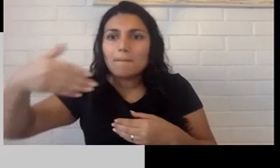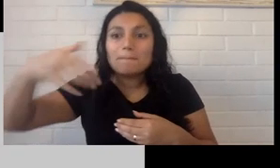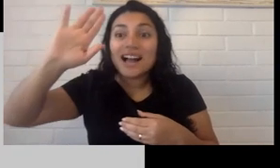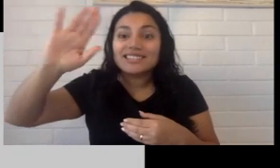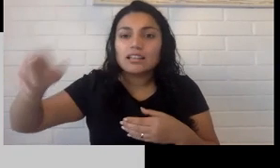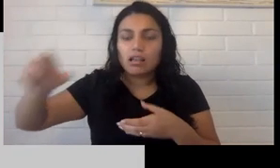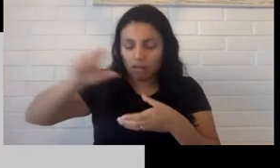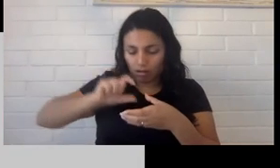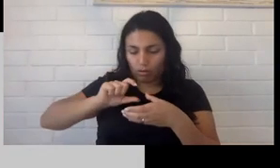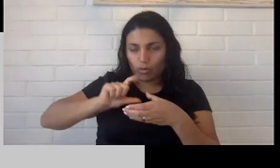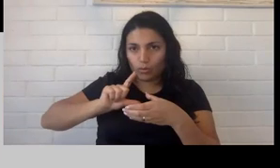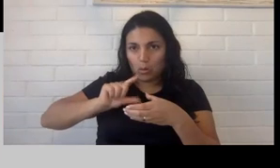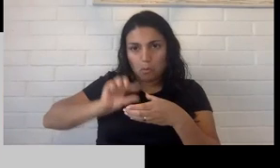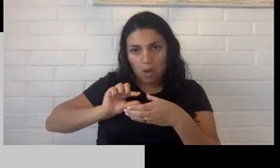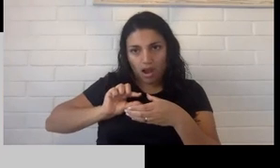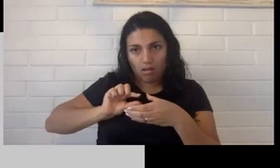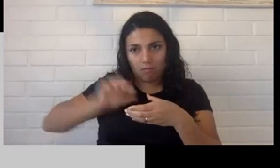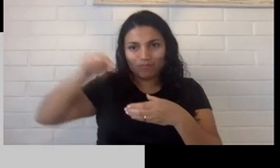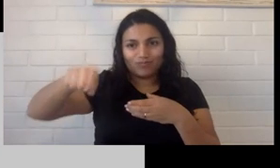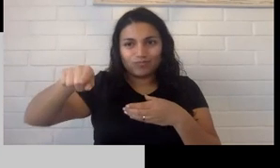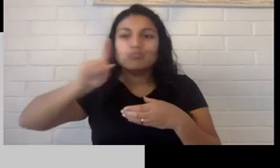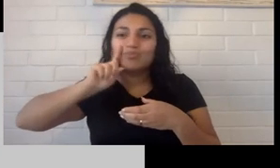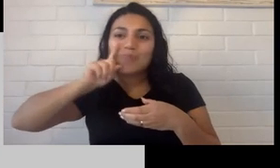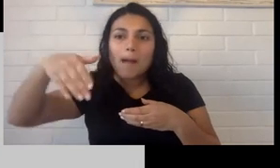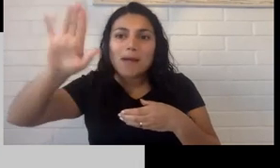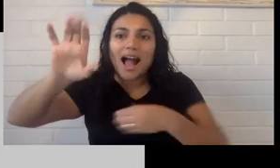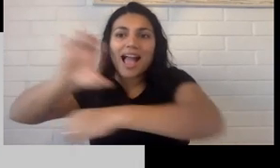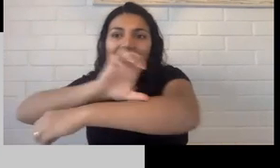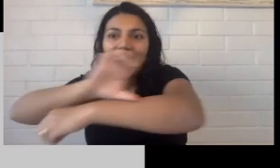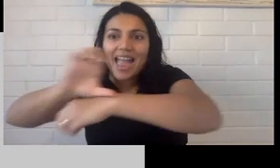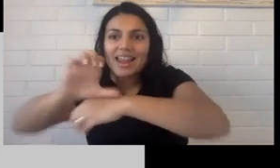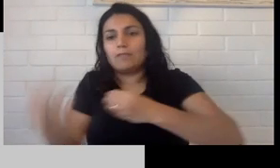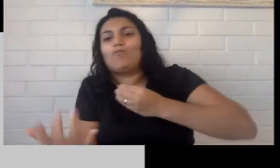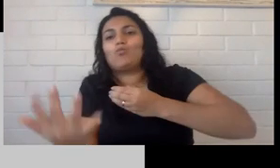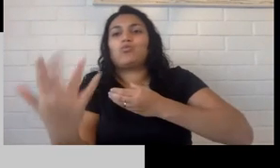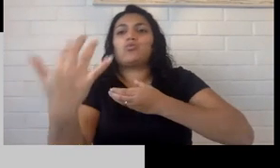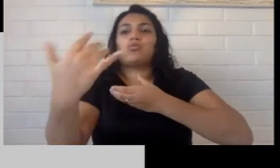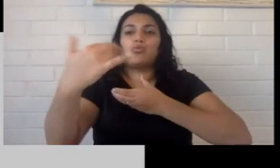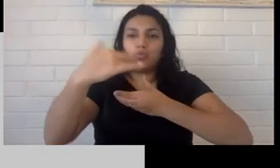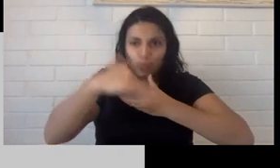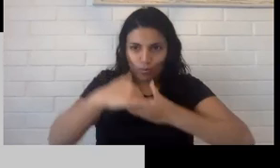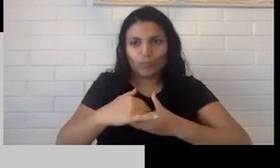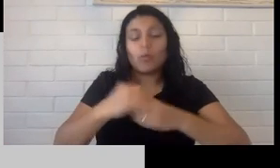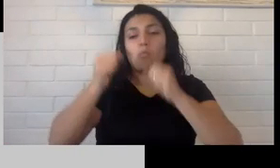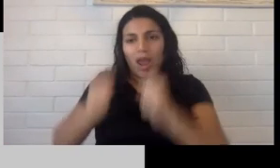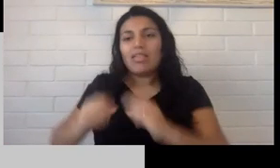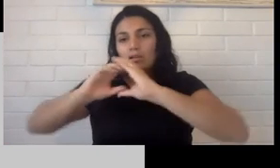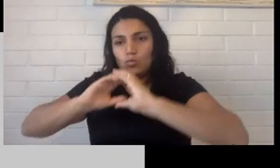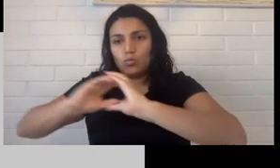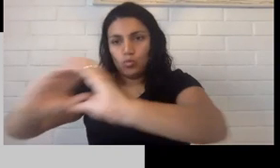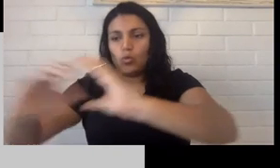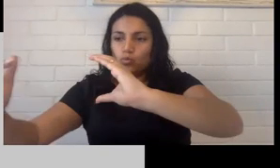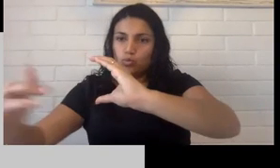con una mayor concentración en el exterior, menor concentración en el interior, entonces hay una tendencia